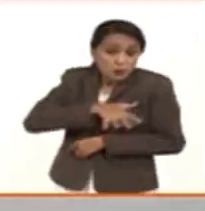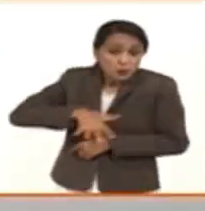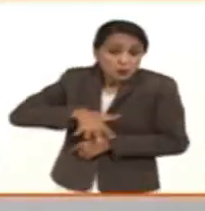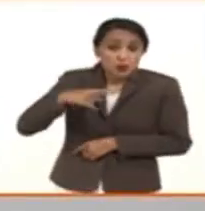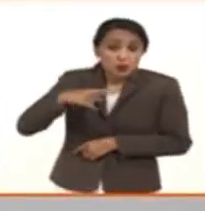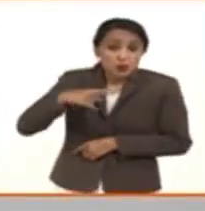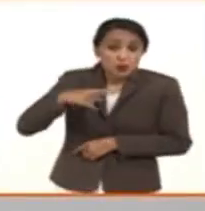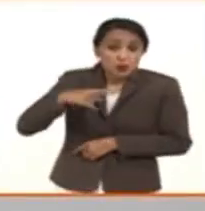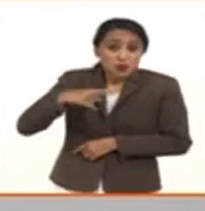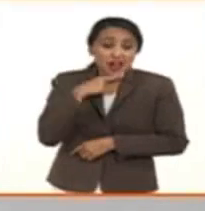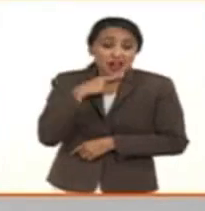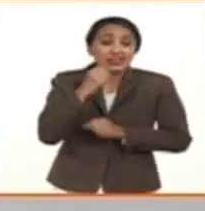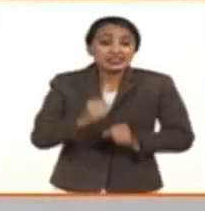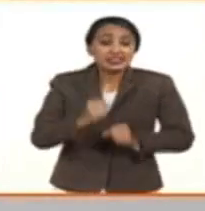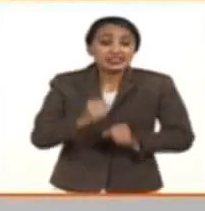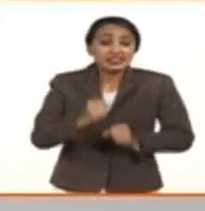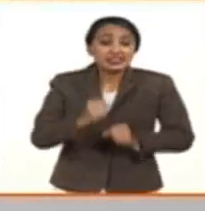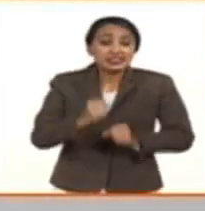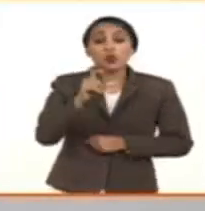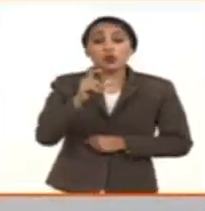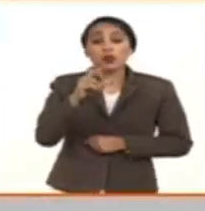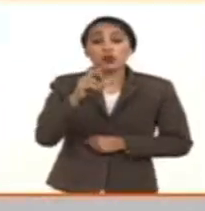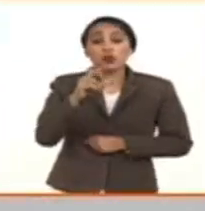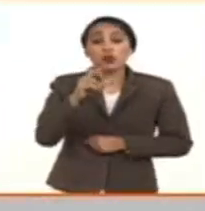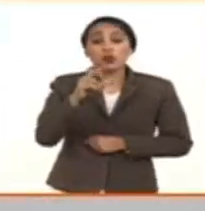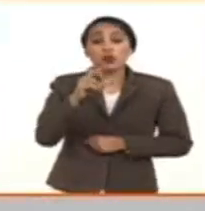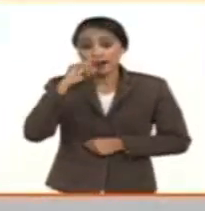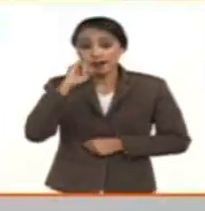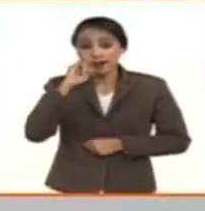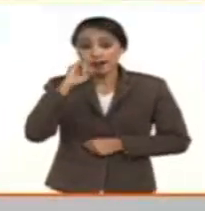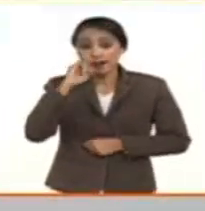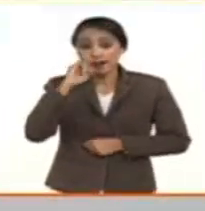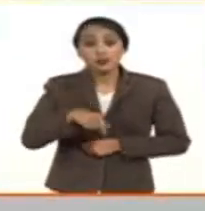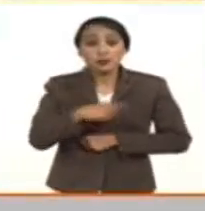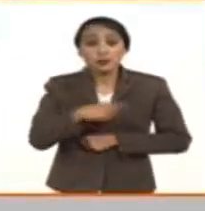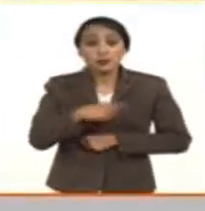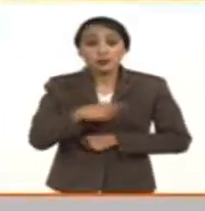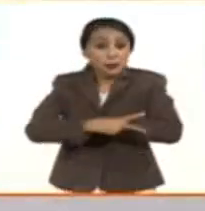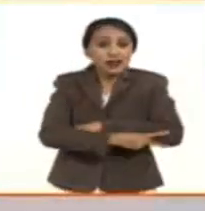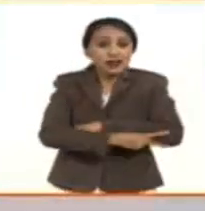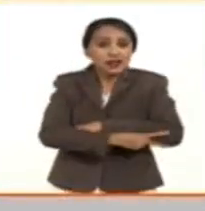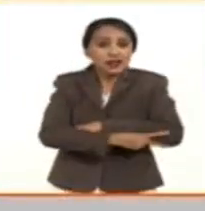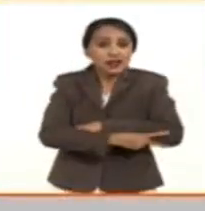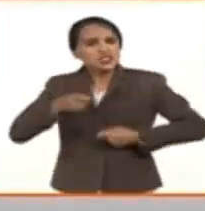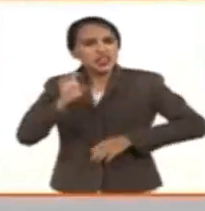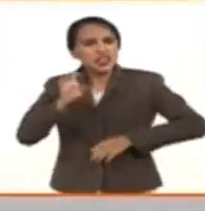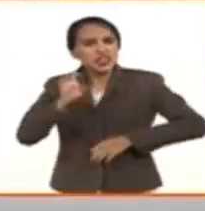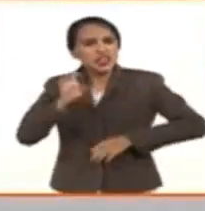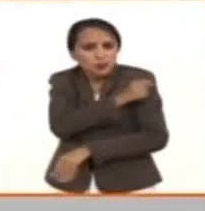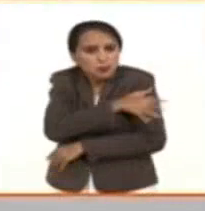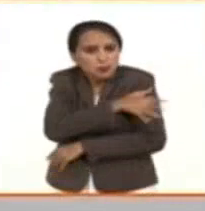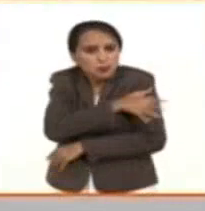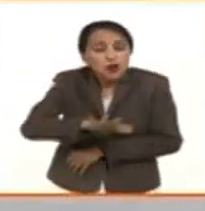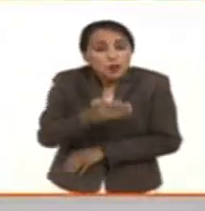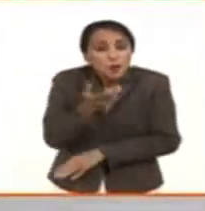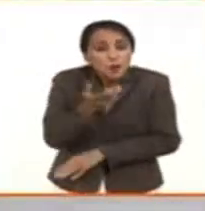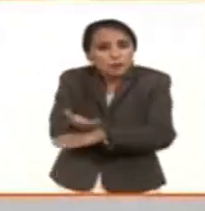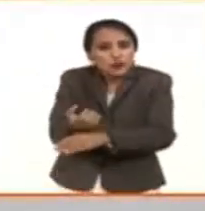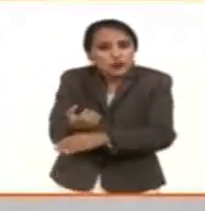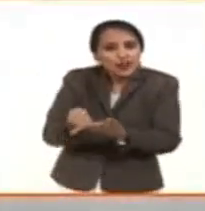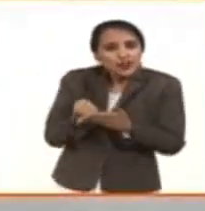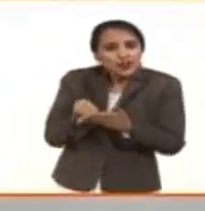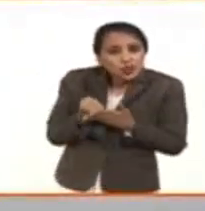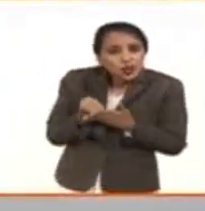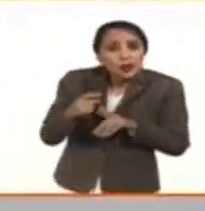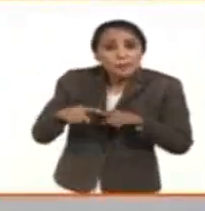y que a un país soberano como es rusia ha decidido defender básicamente a la población que haya pedido ayuda además y por eso te